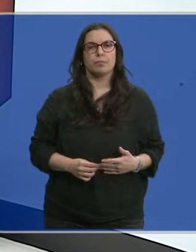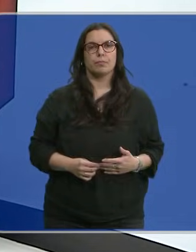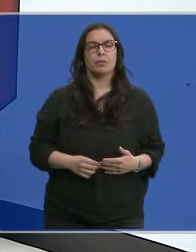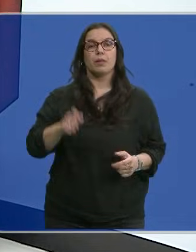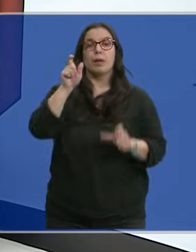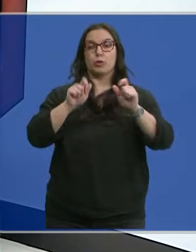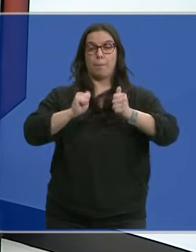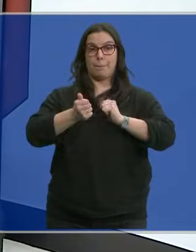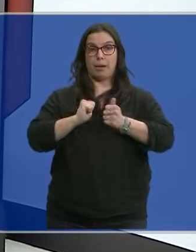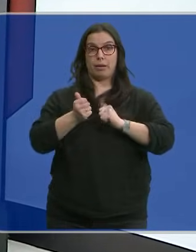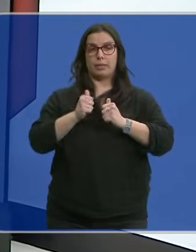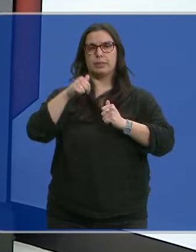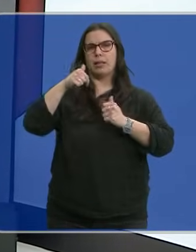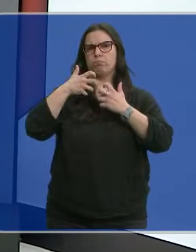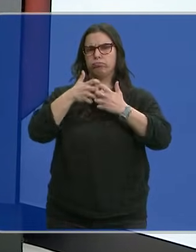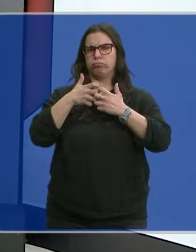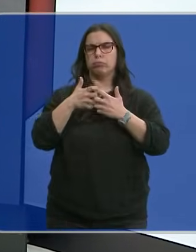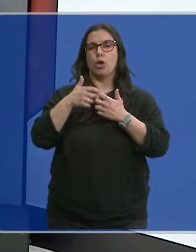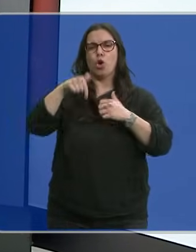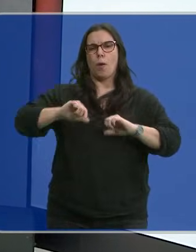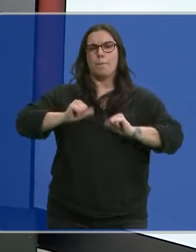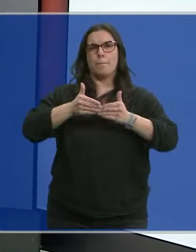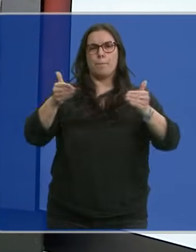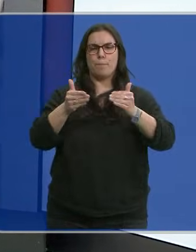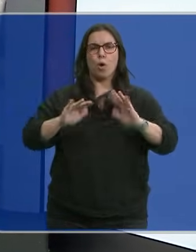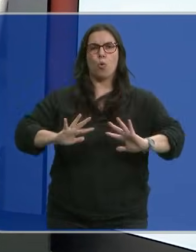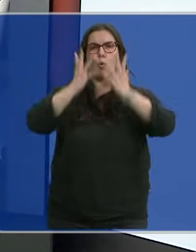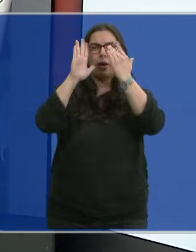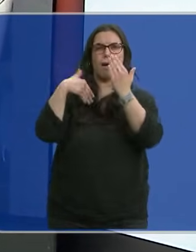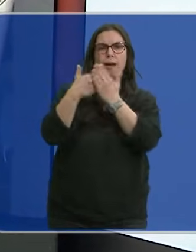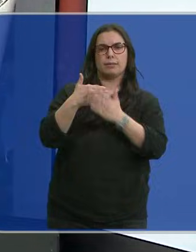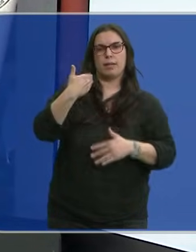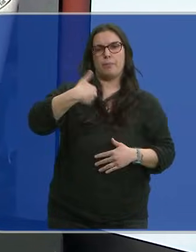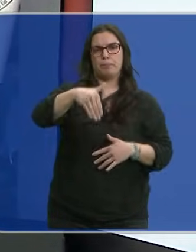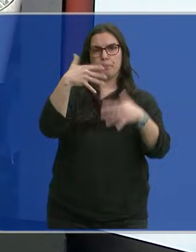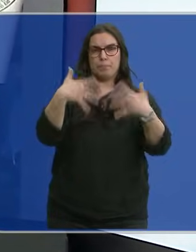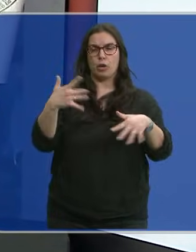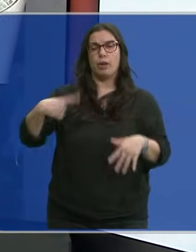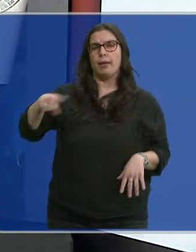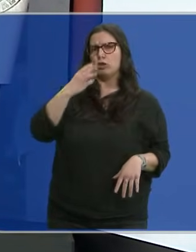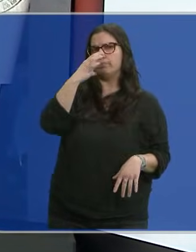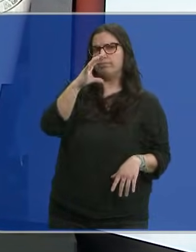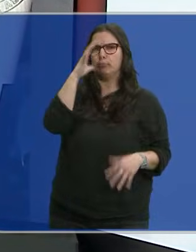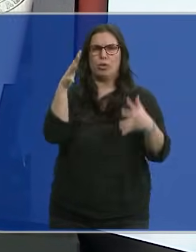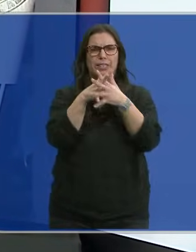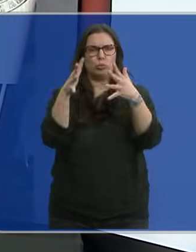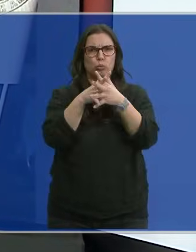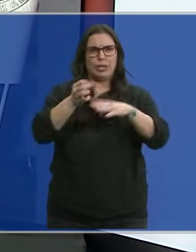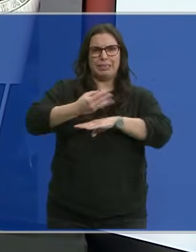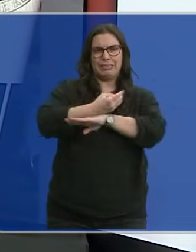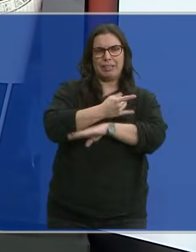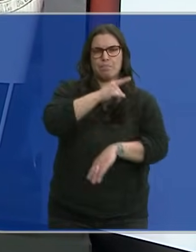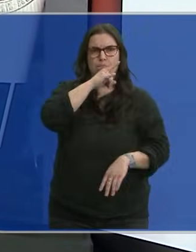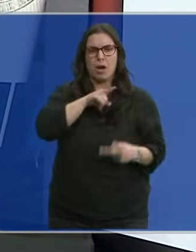Los maquinistas de tren en pie de guerra. Hoy ha comenzado una huelga que se va a prolongar hasta el próximo miércoles. Se quejan del estado de las infraestructuras